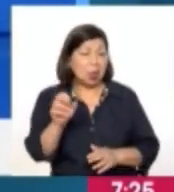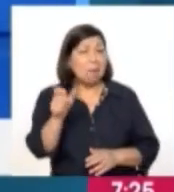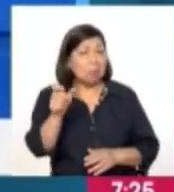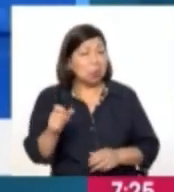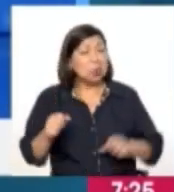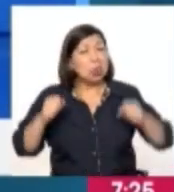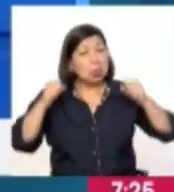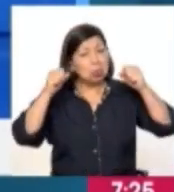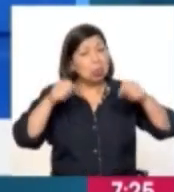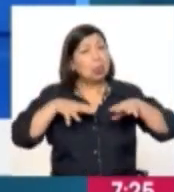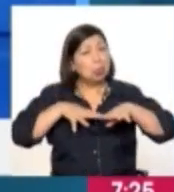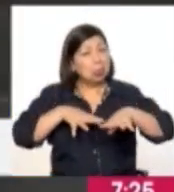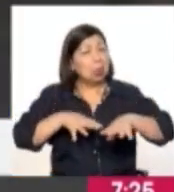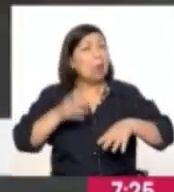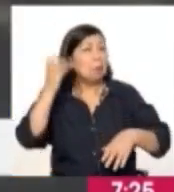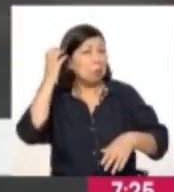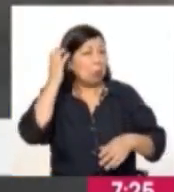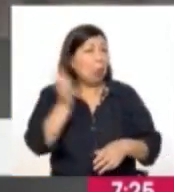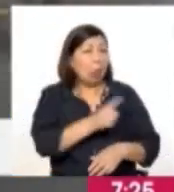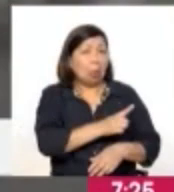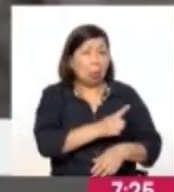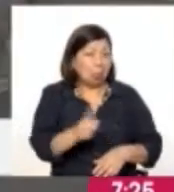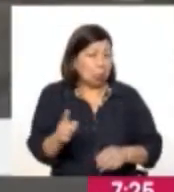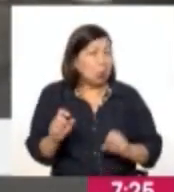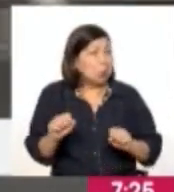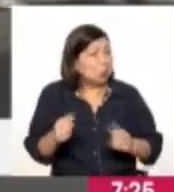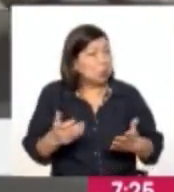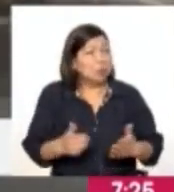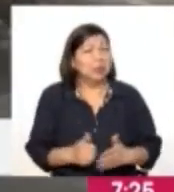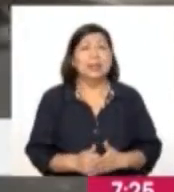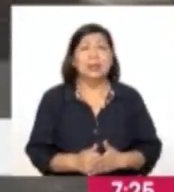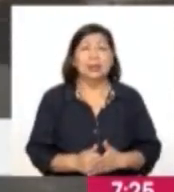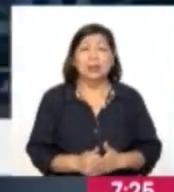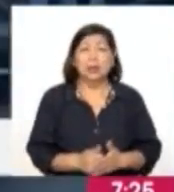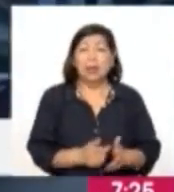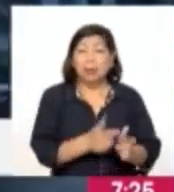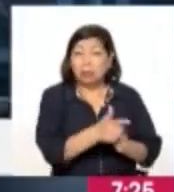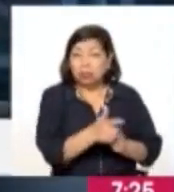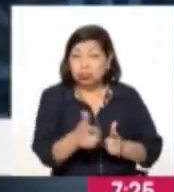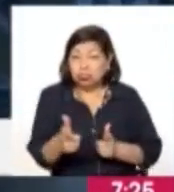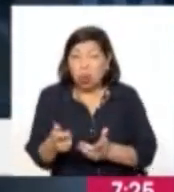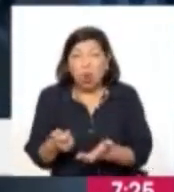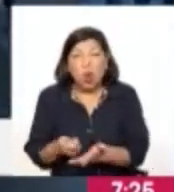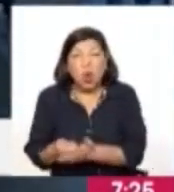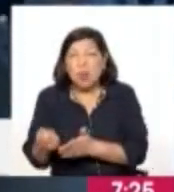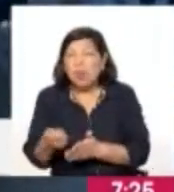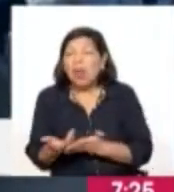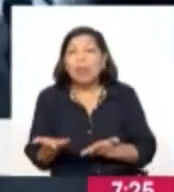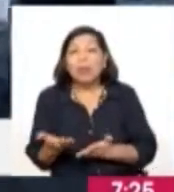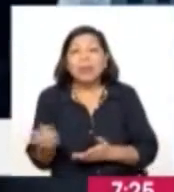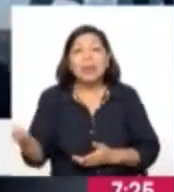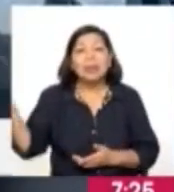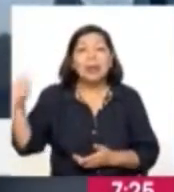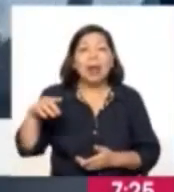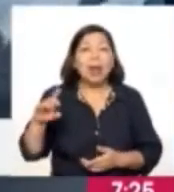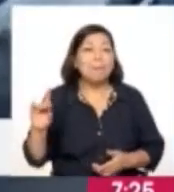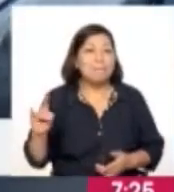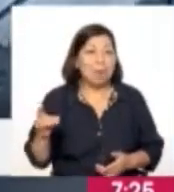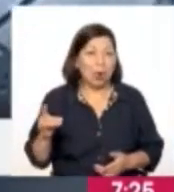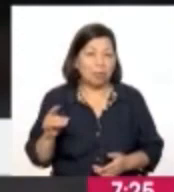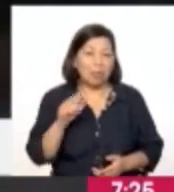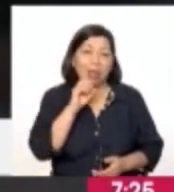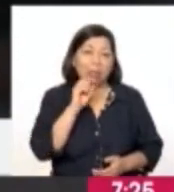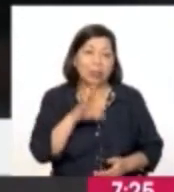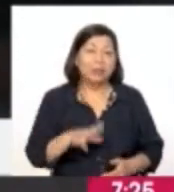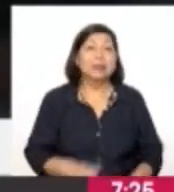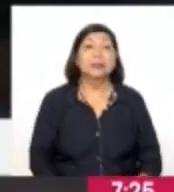se han desplazado pacíficamente a Miraflores. Sobre la presunta existencia de armas de fuego y municiones procedentes de Bolivia, indicó lo